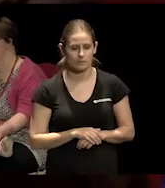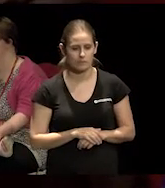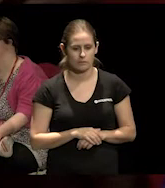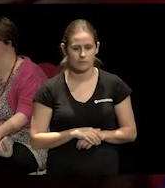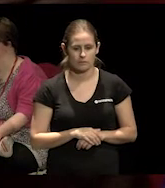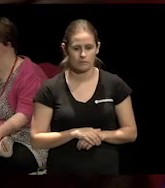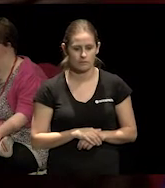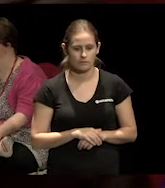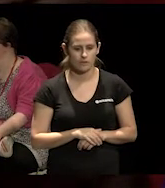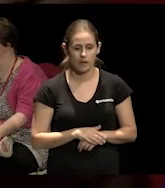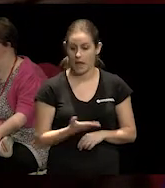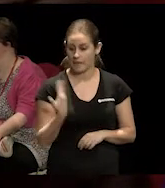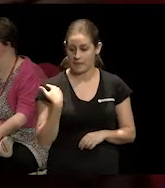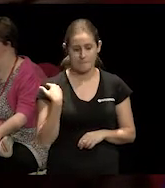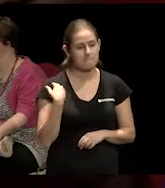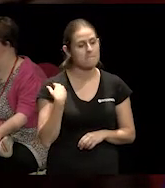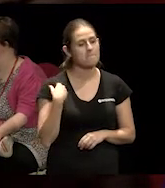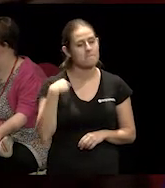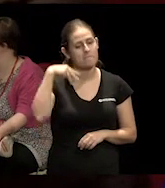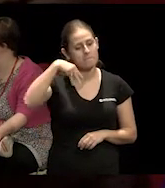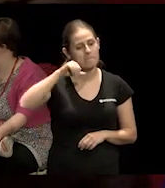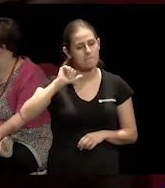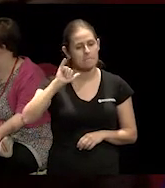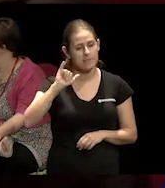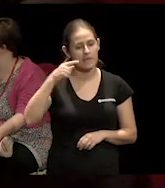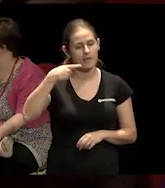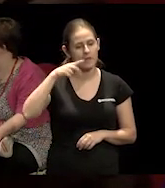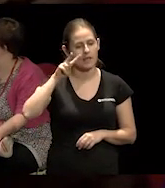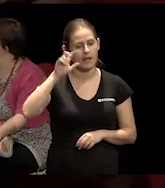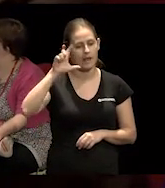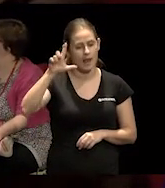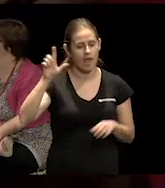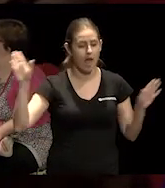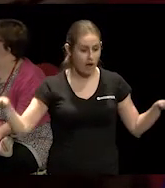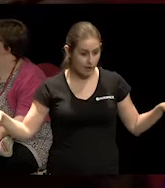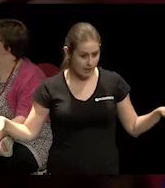ya lo comentaba Miguel Ángel, que nos damos cuenta justamente en el Congreso de Educación y Circo.